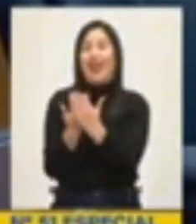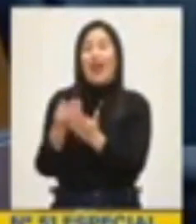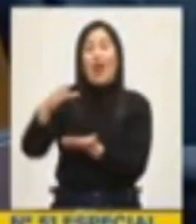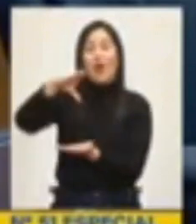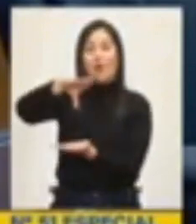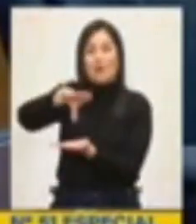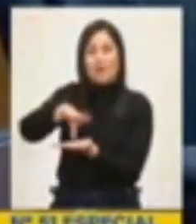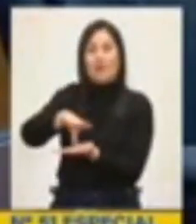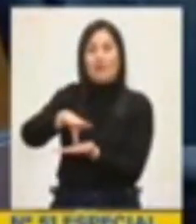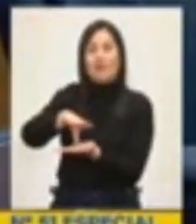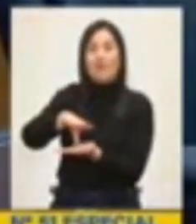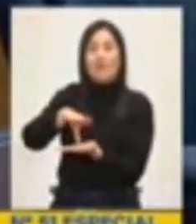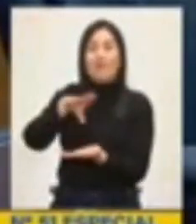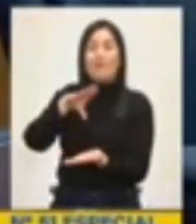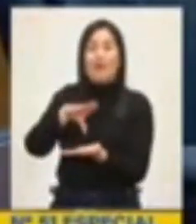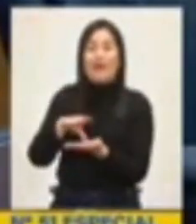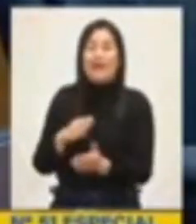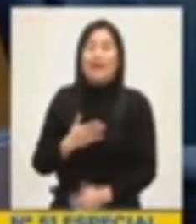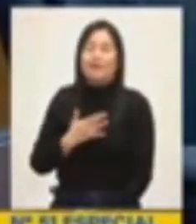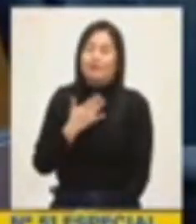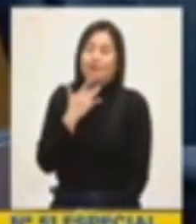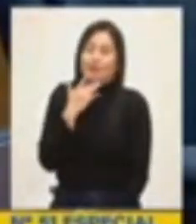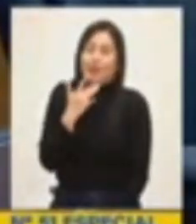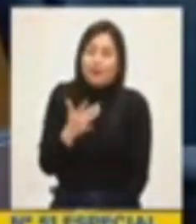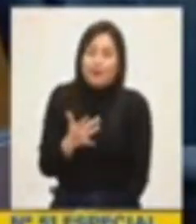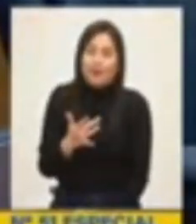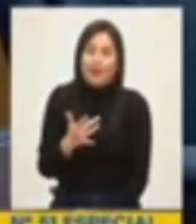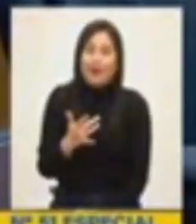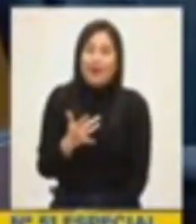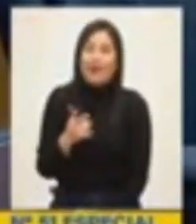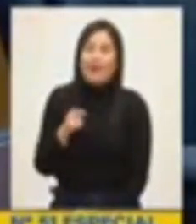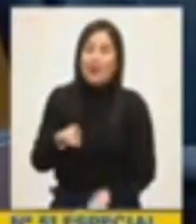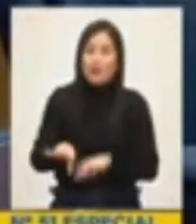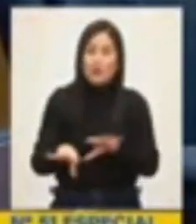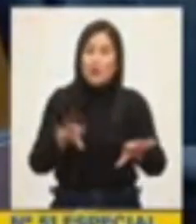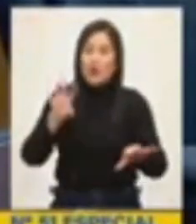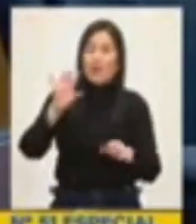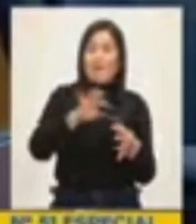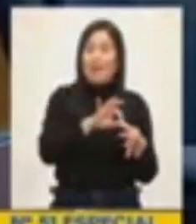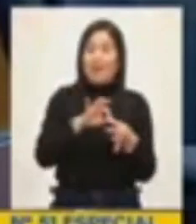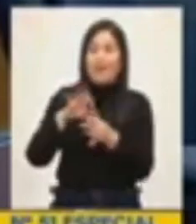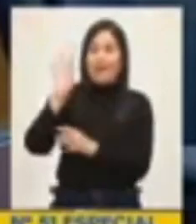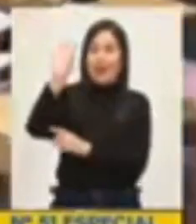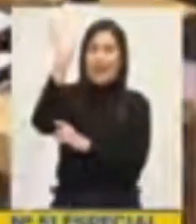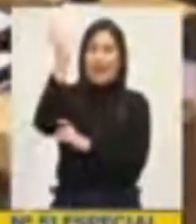que es resbaloso desde el punto de vista de su clima y de sus efectos. Gracias, presidente.